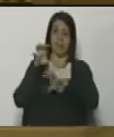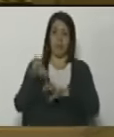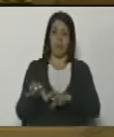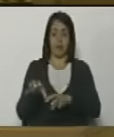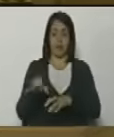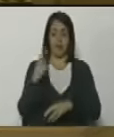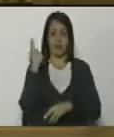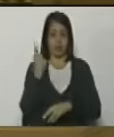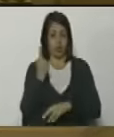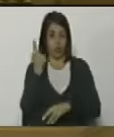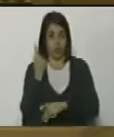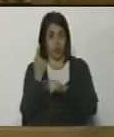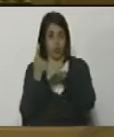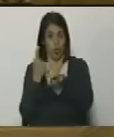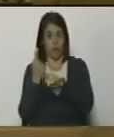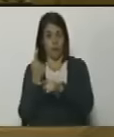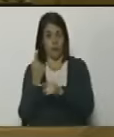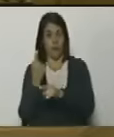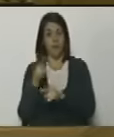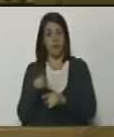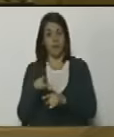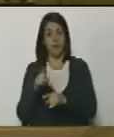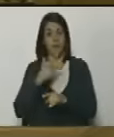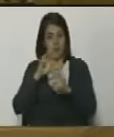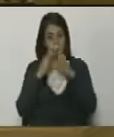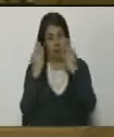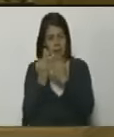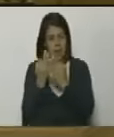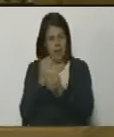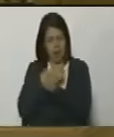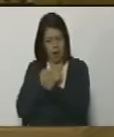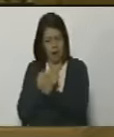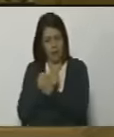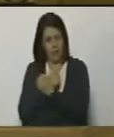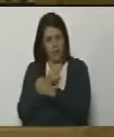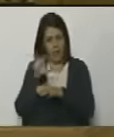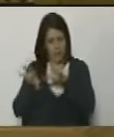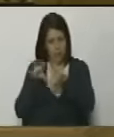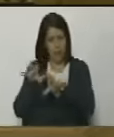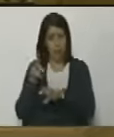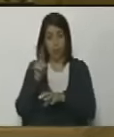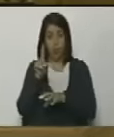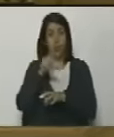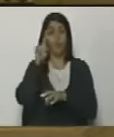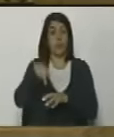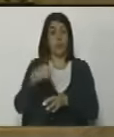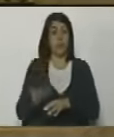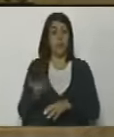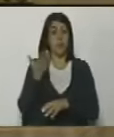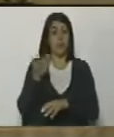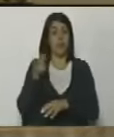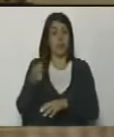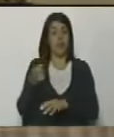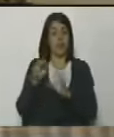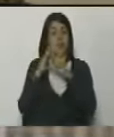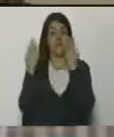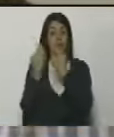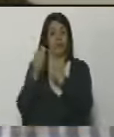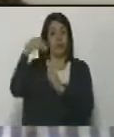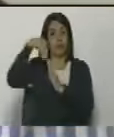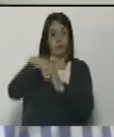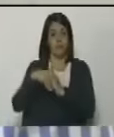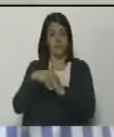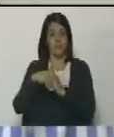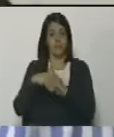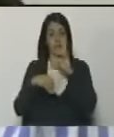no solo son apreciados por nuestra familia, sino que también desempeñan roles cruciales. Y hay